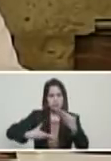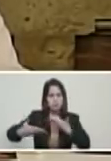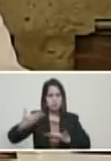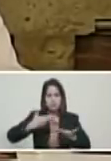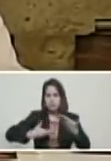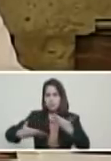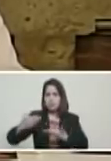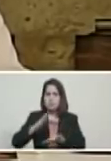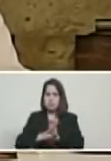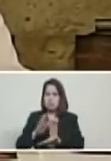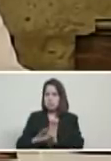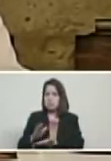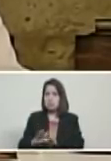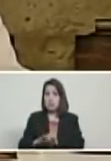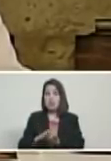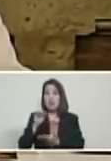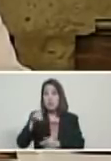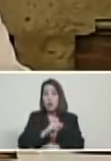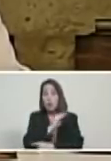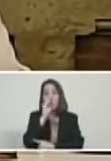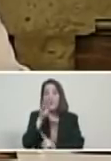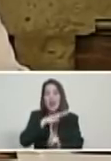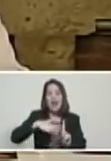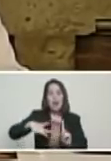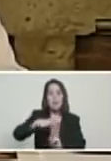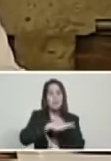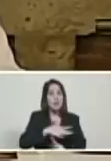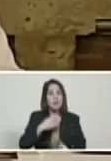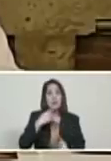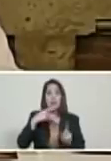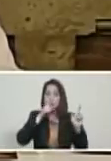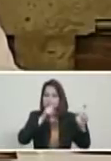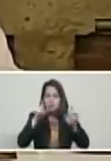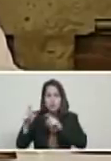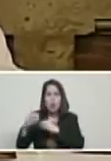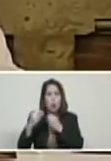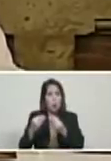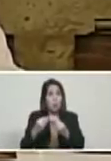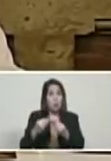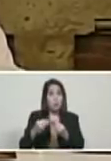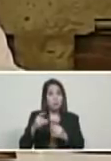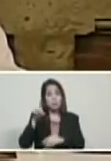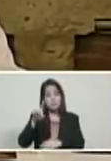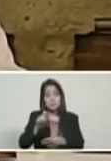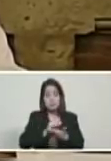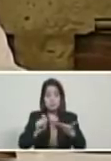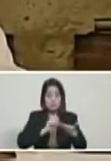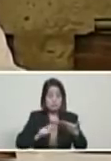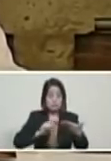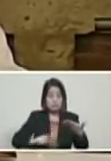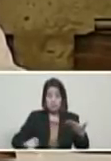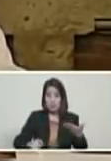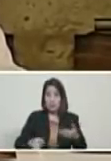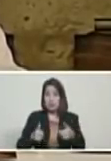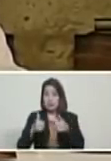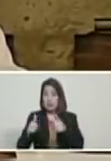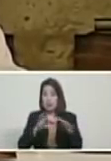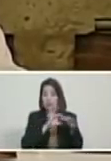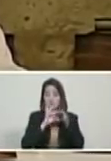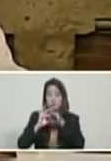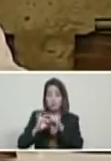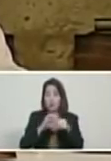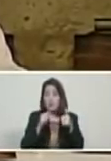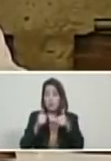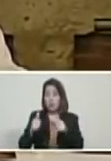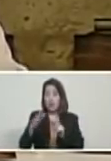además ecosustentable, amigable, como dicen en los documentos del mundo, amigable con el medio ambiente,